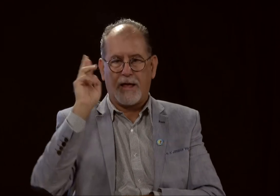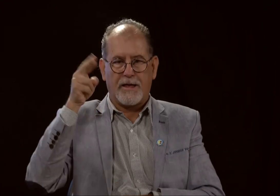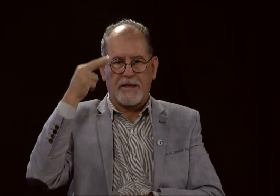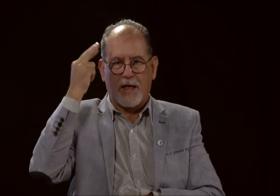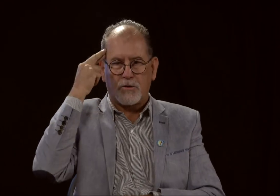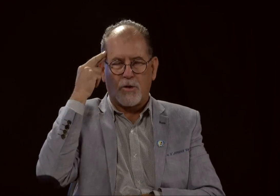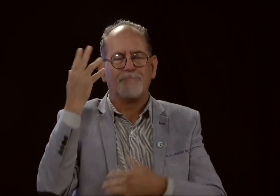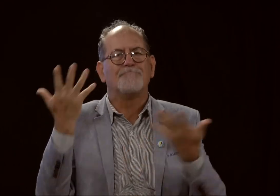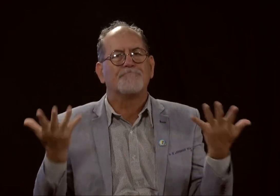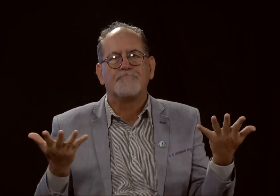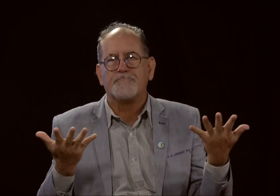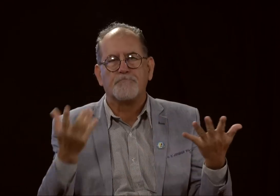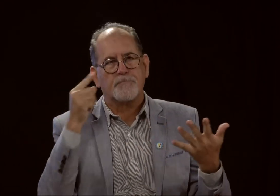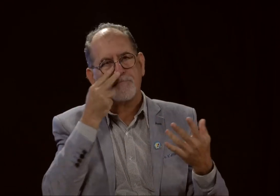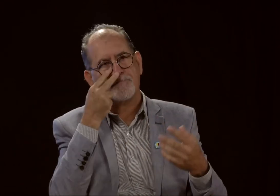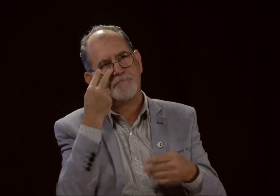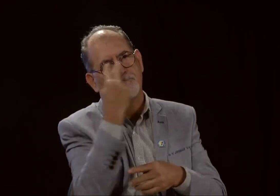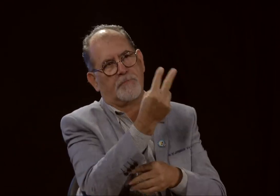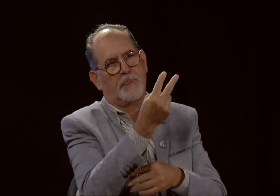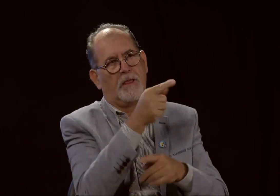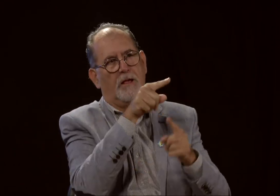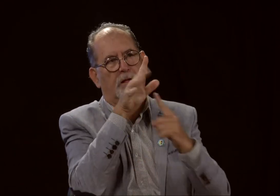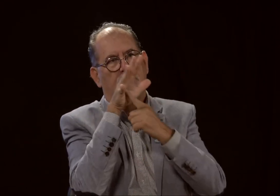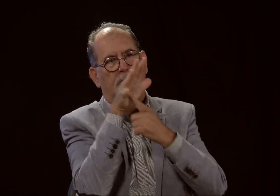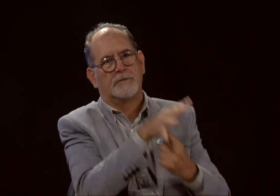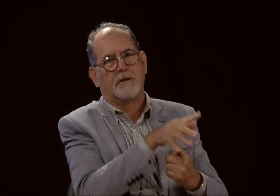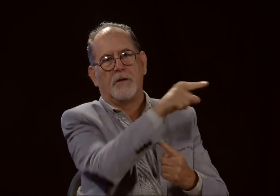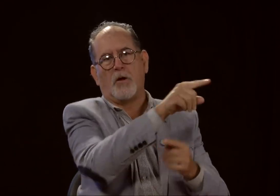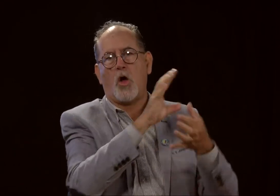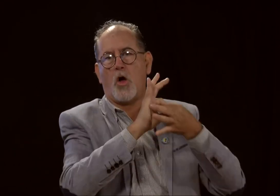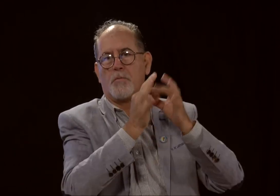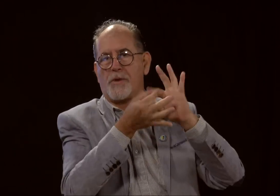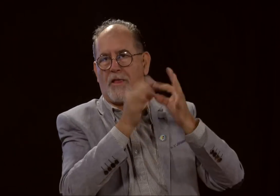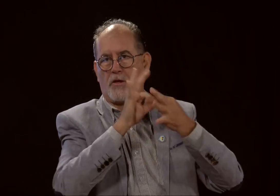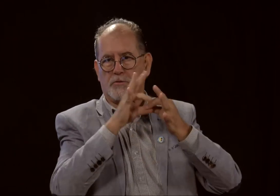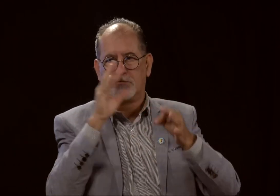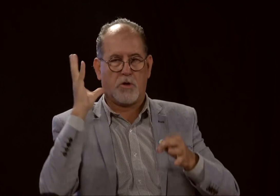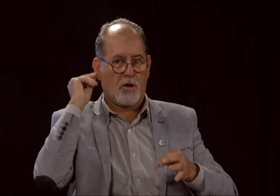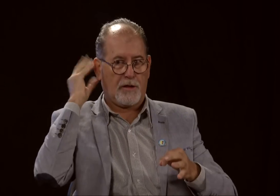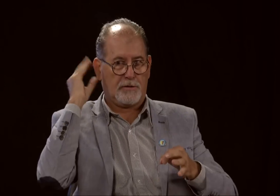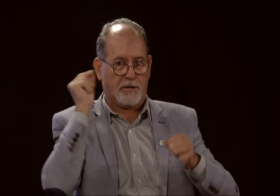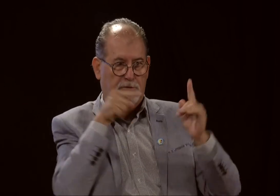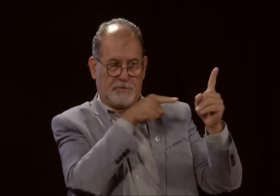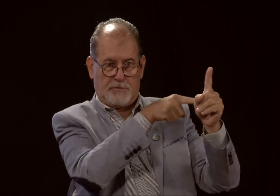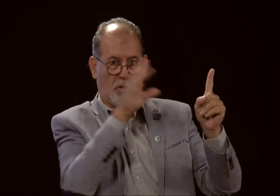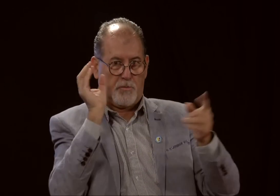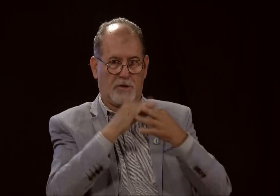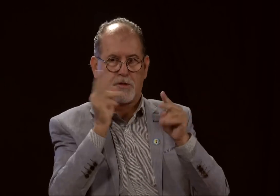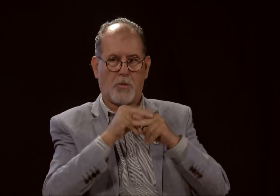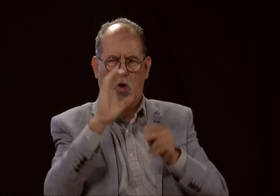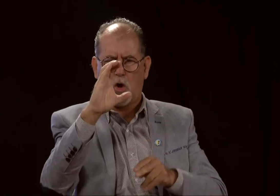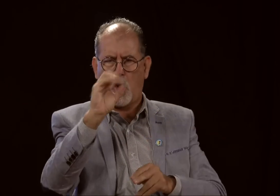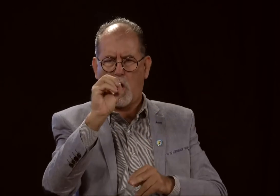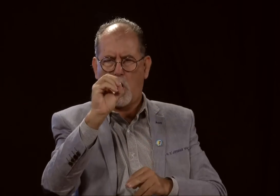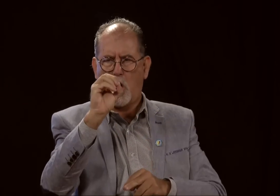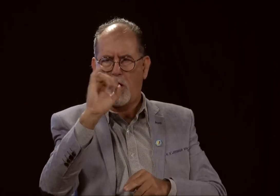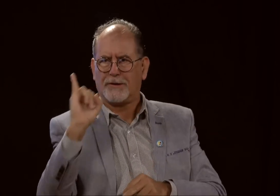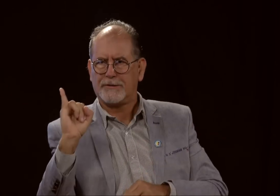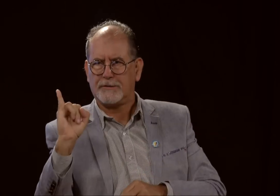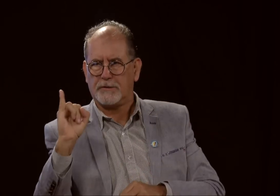La razón fue por la discriminación de las olimpiadas de oyentes.